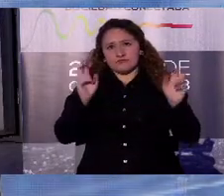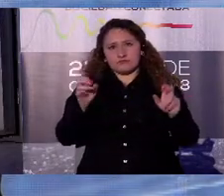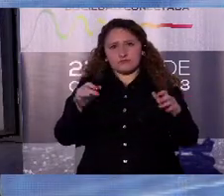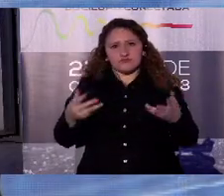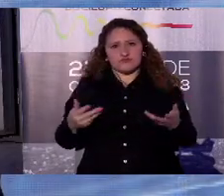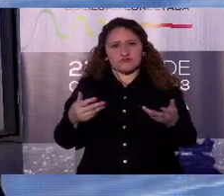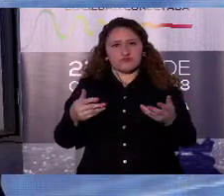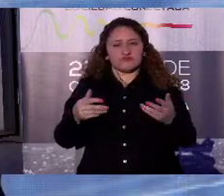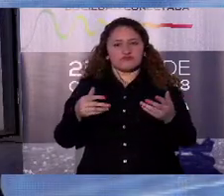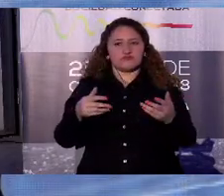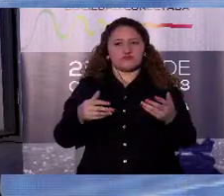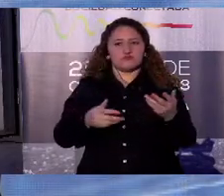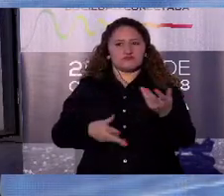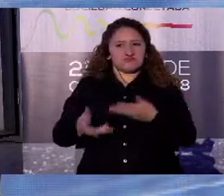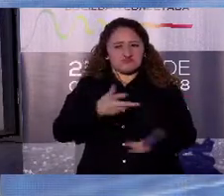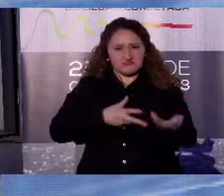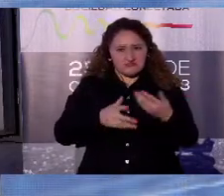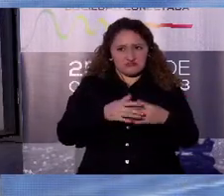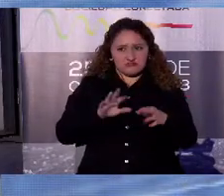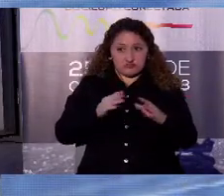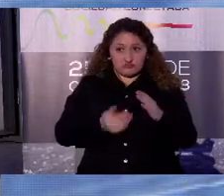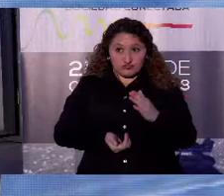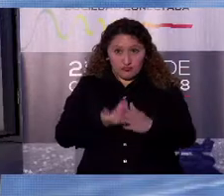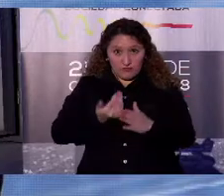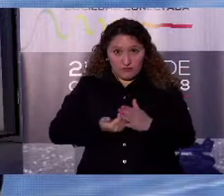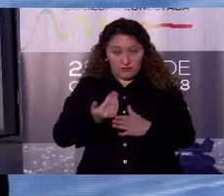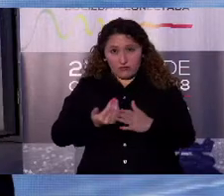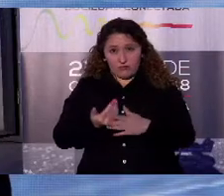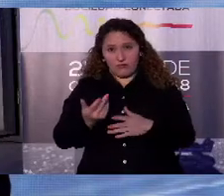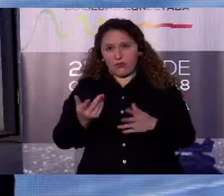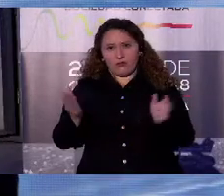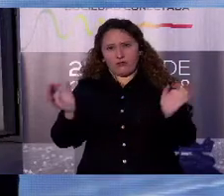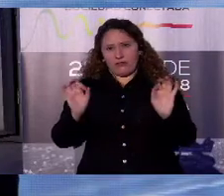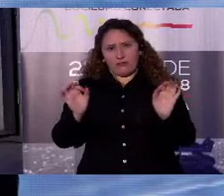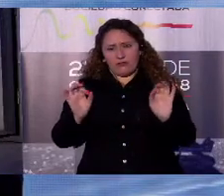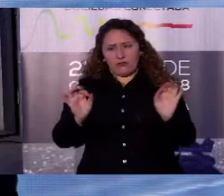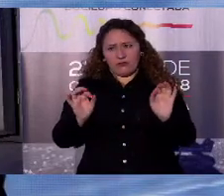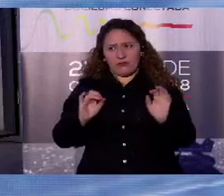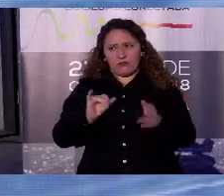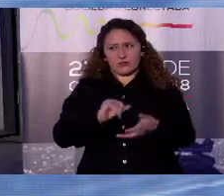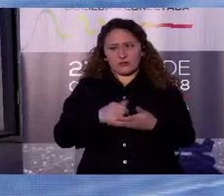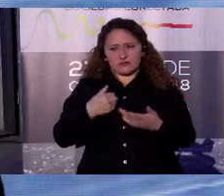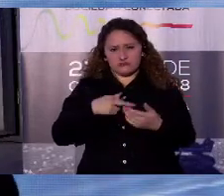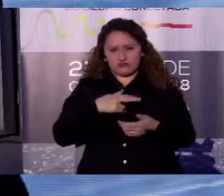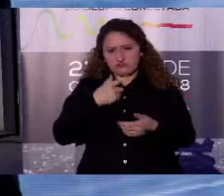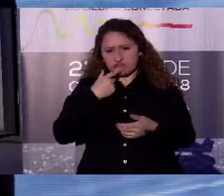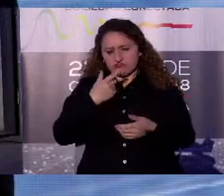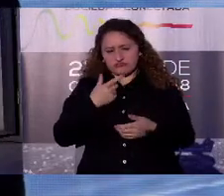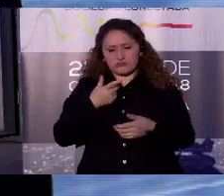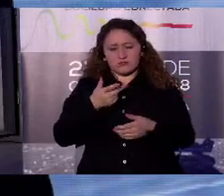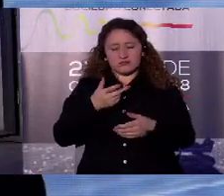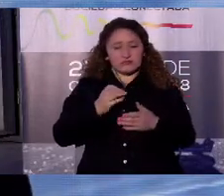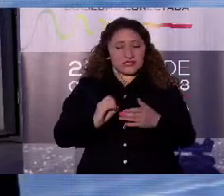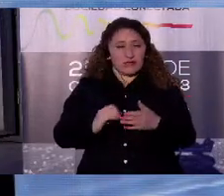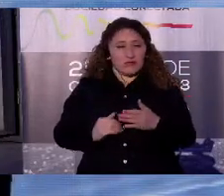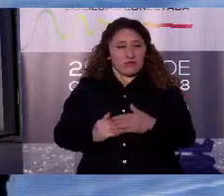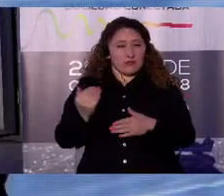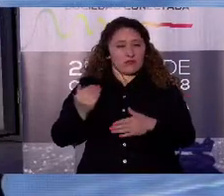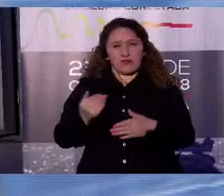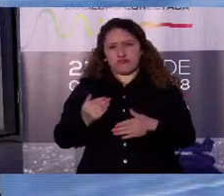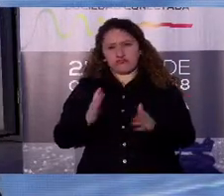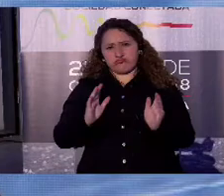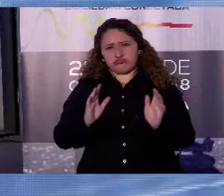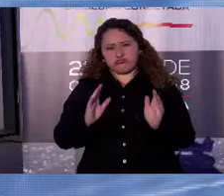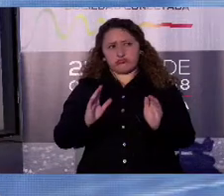machine learning no son nuevos, no estamos aquí diciendo que empezamos de cero, lo que sí ha